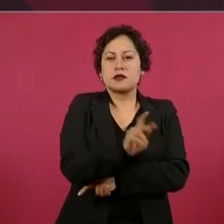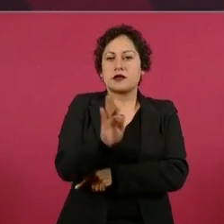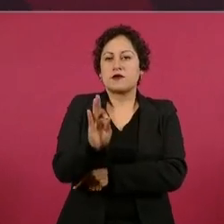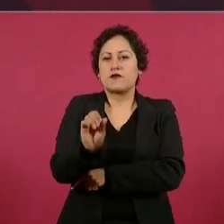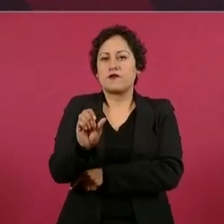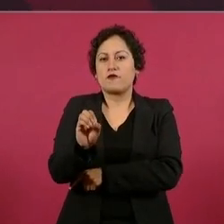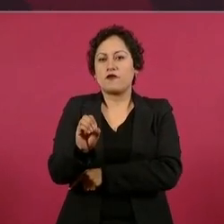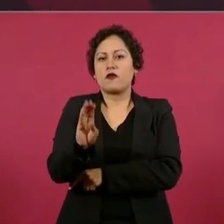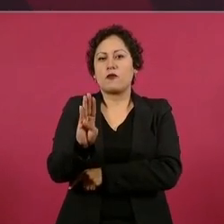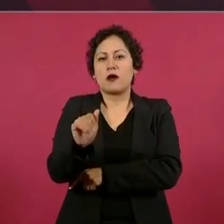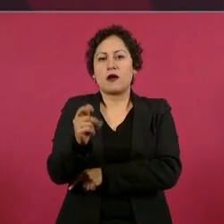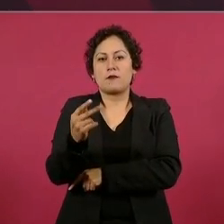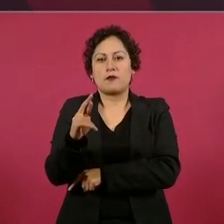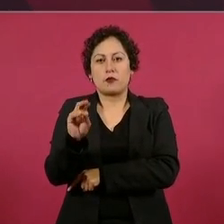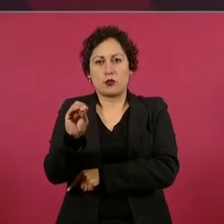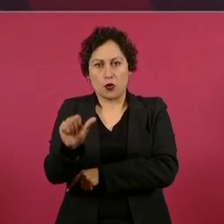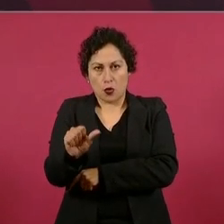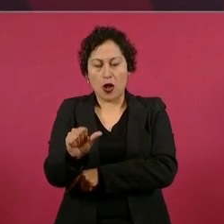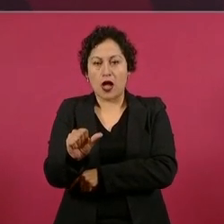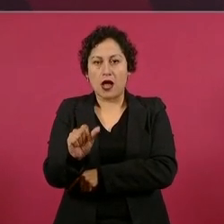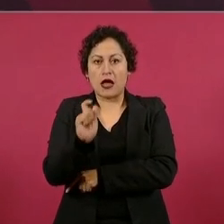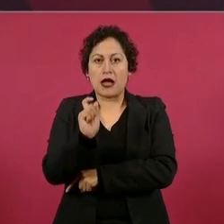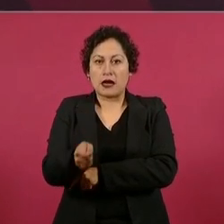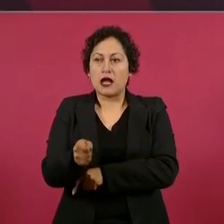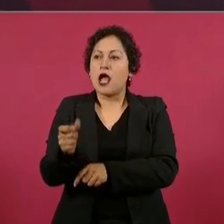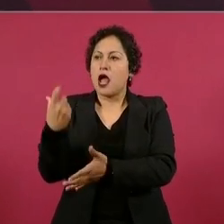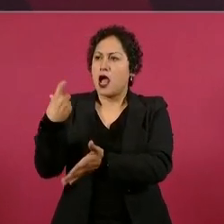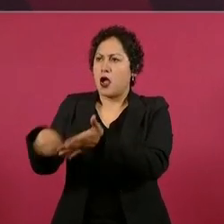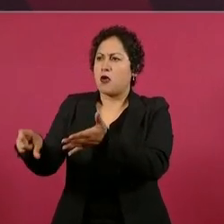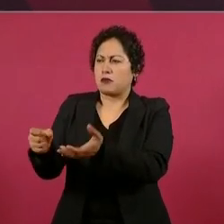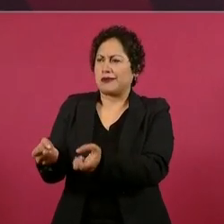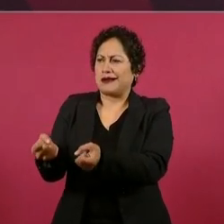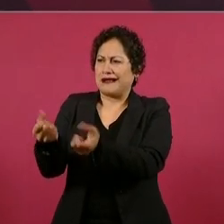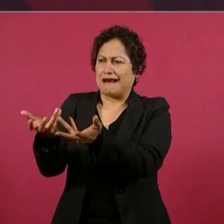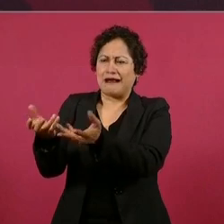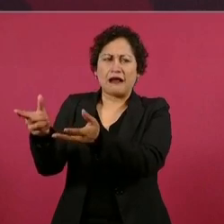se nacionaliza los ferrocarriles,